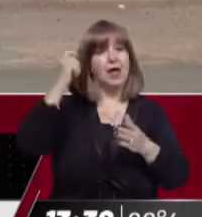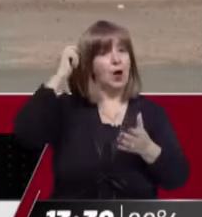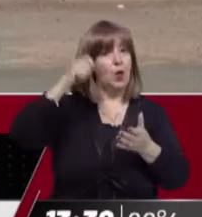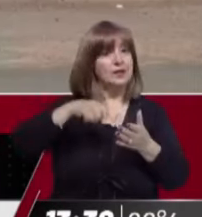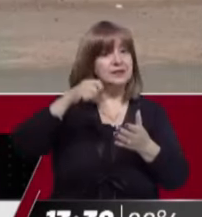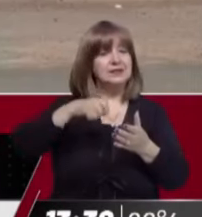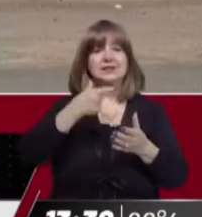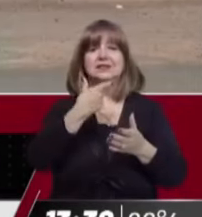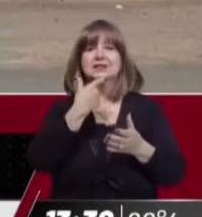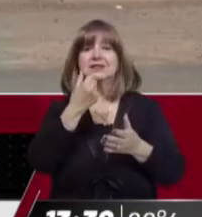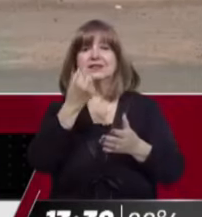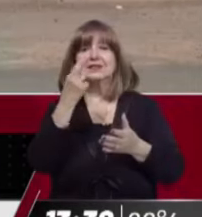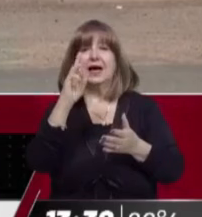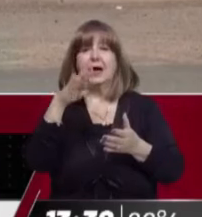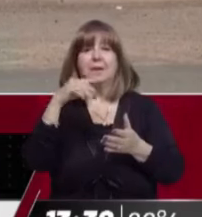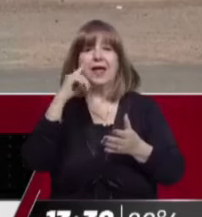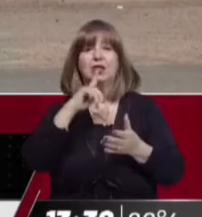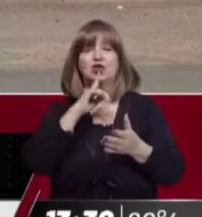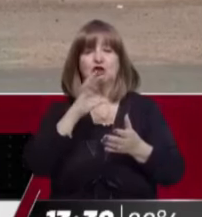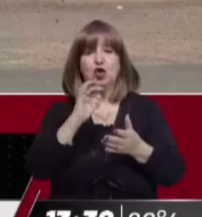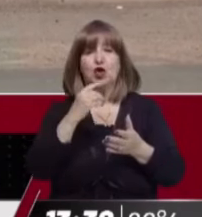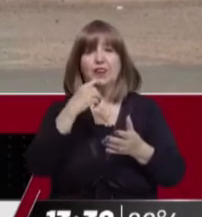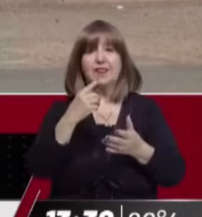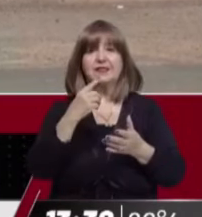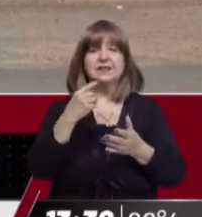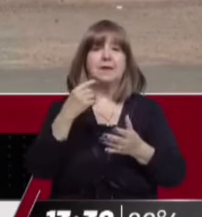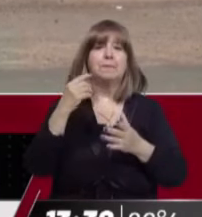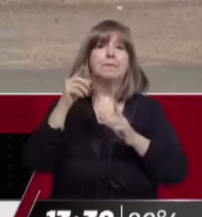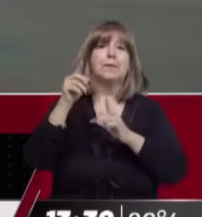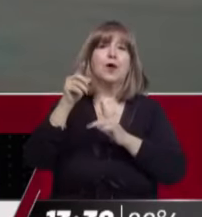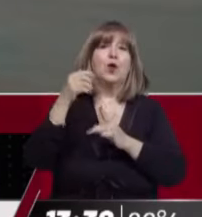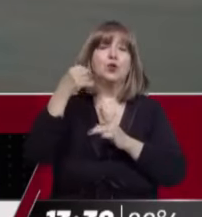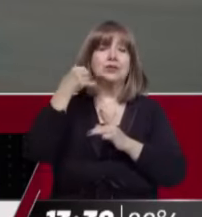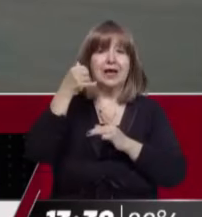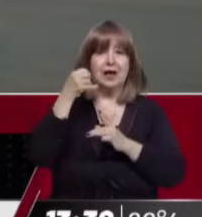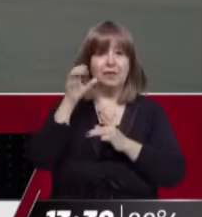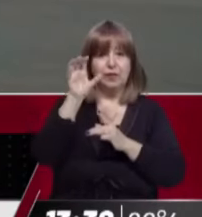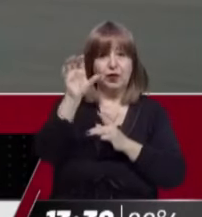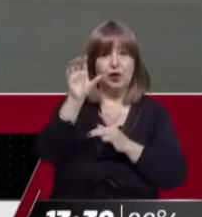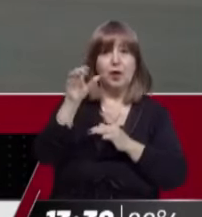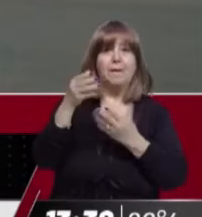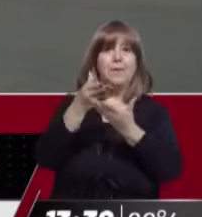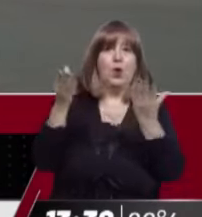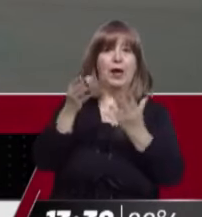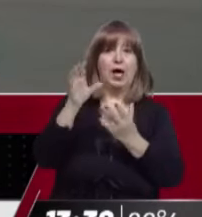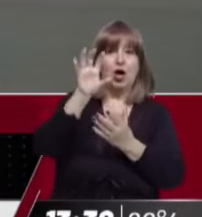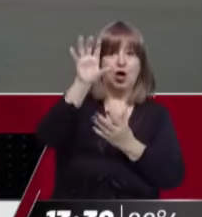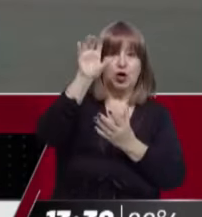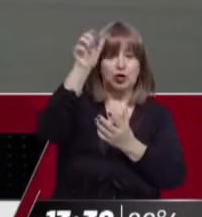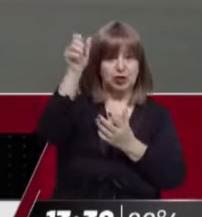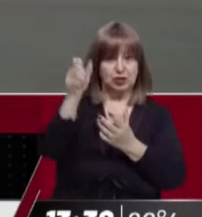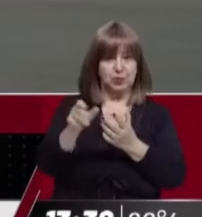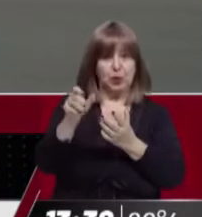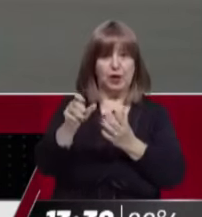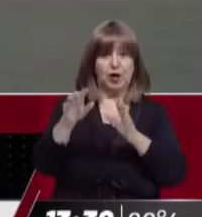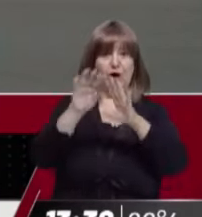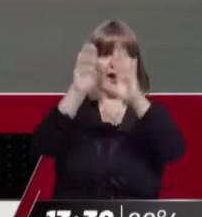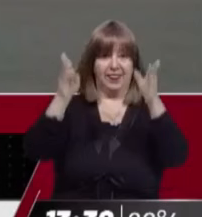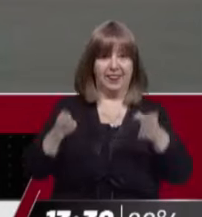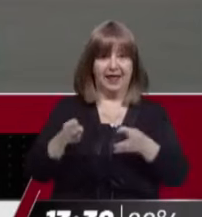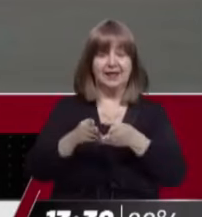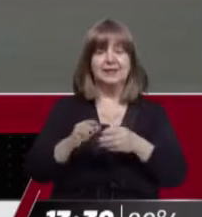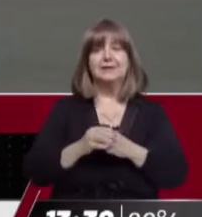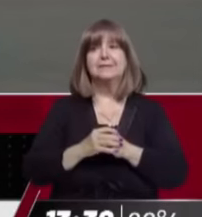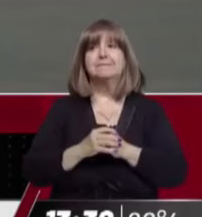solicitaba Y ustedes Tenían un desacuerdo entre en esa nueva resolución o en ese agregado del teléfono público primero que nada la única el único